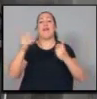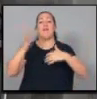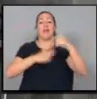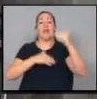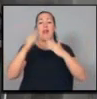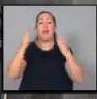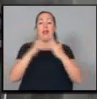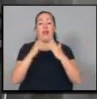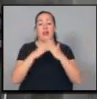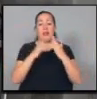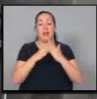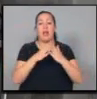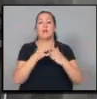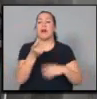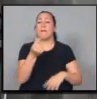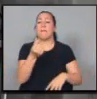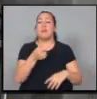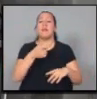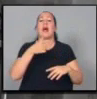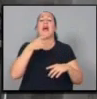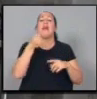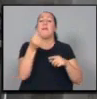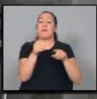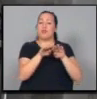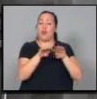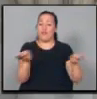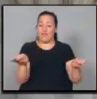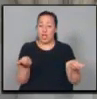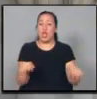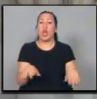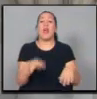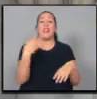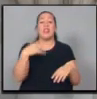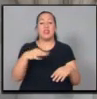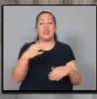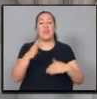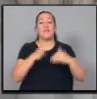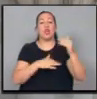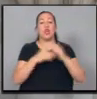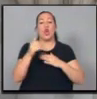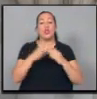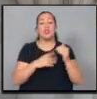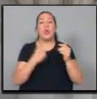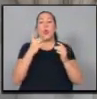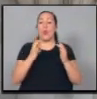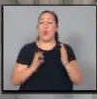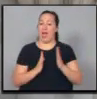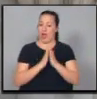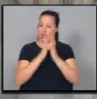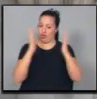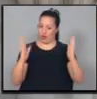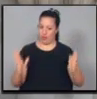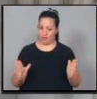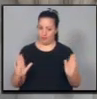en pesos y a tasa fija por los primeros 3 años. Se debe construir en el plazo de 1 año.